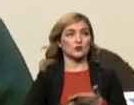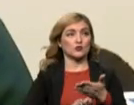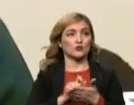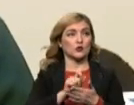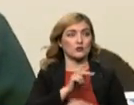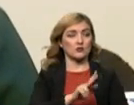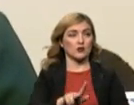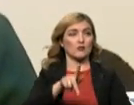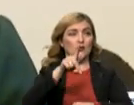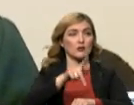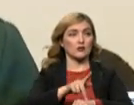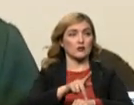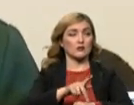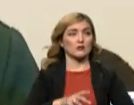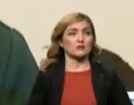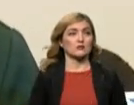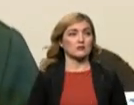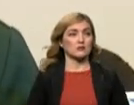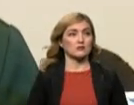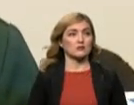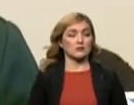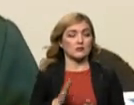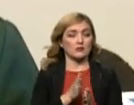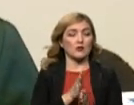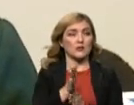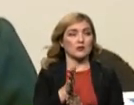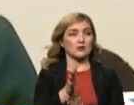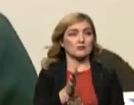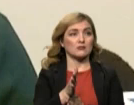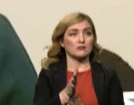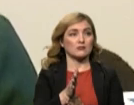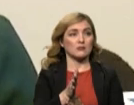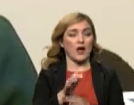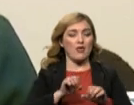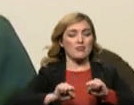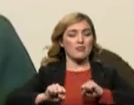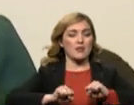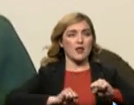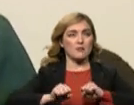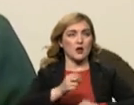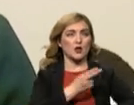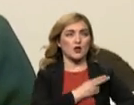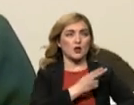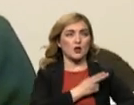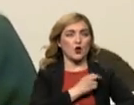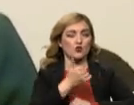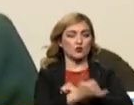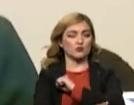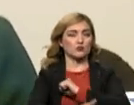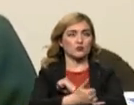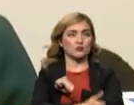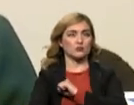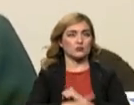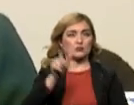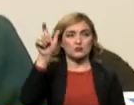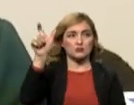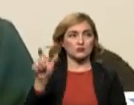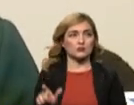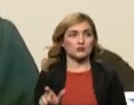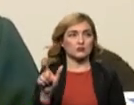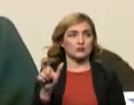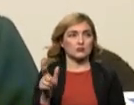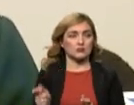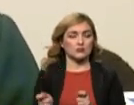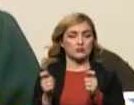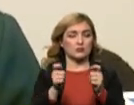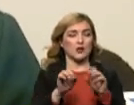un profesional especializado en este tipo de trámites, en universidades del extranjero. Dicha persona le entregó